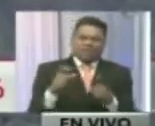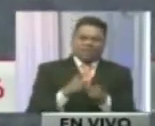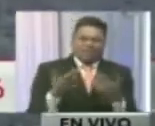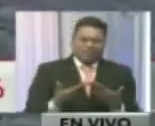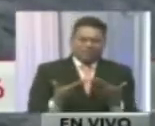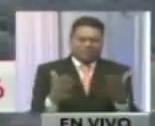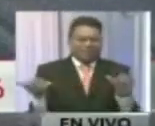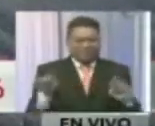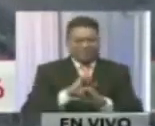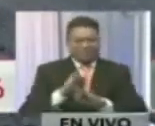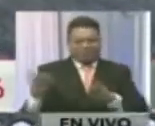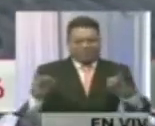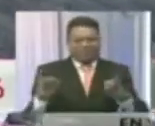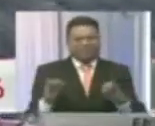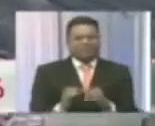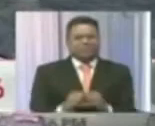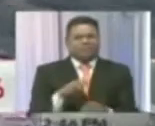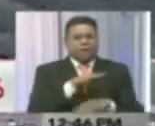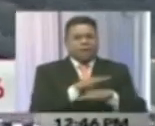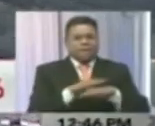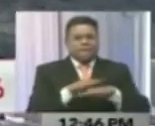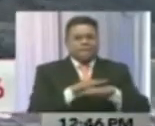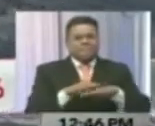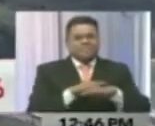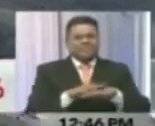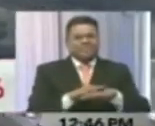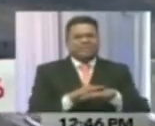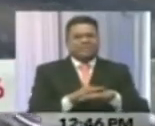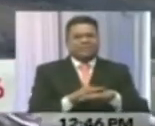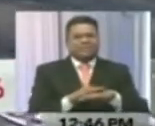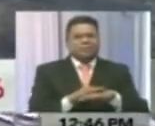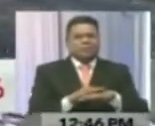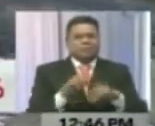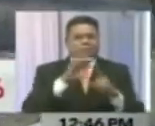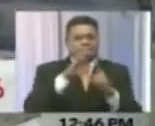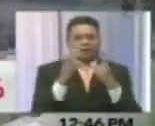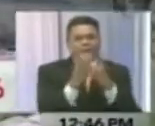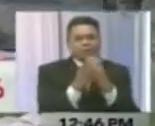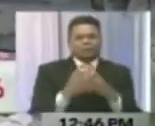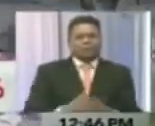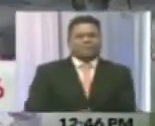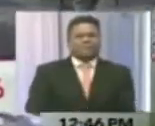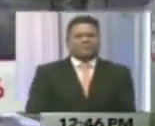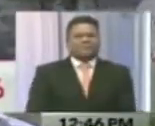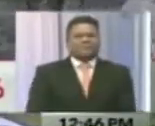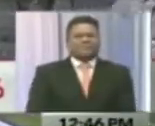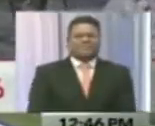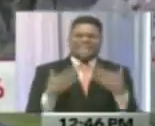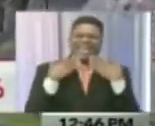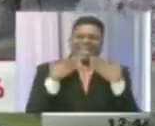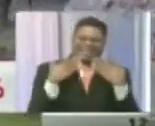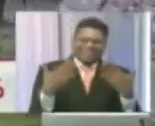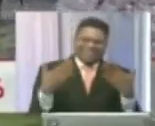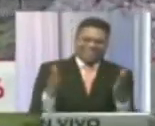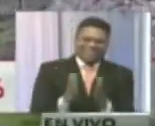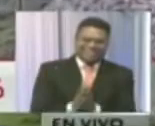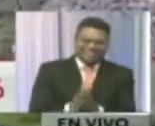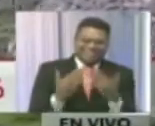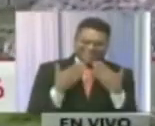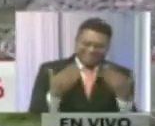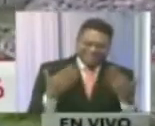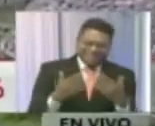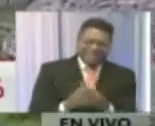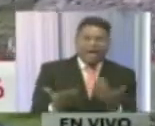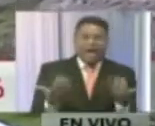paso a nuestro querido ministro del Poder Popular para la Cultura. Bueno, muchísimas gracias. La oferta, la mesa está